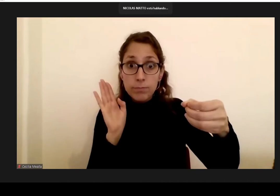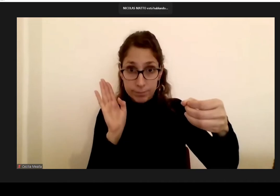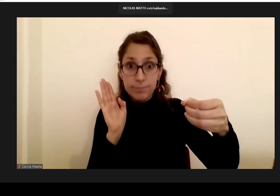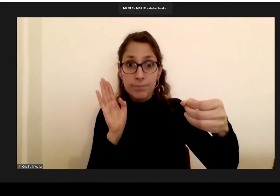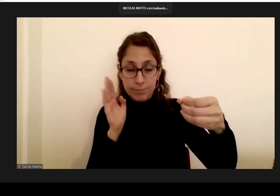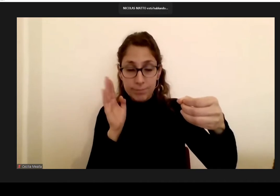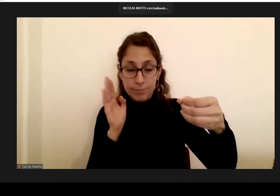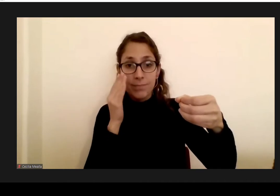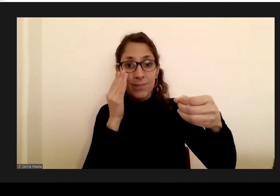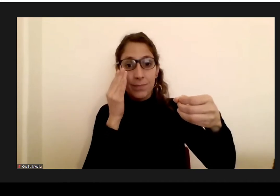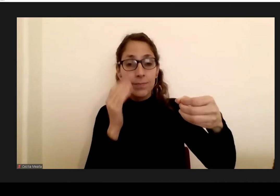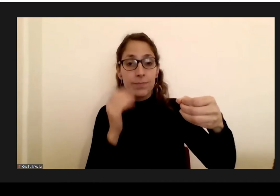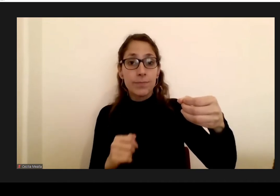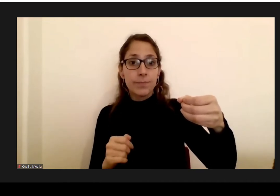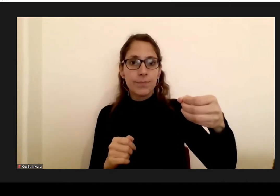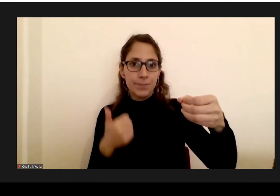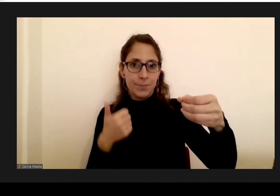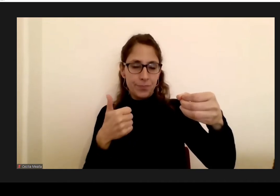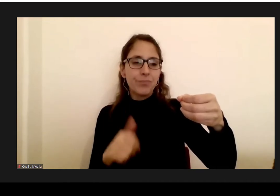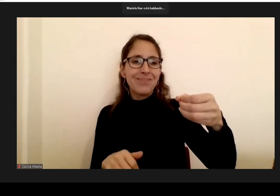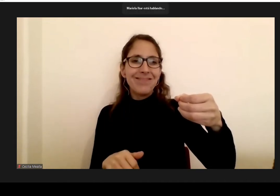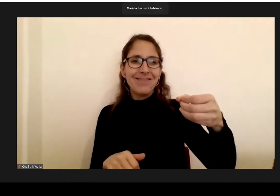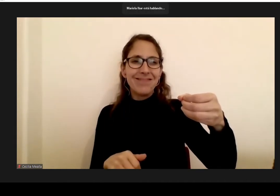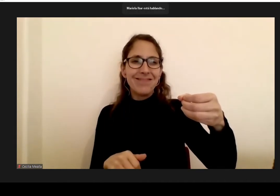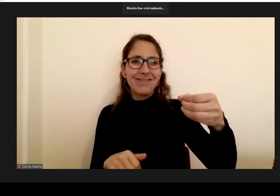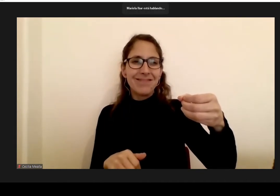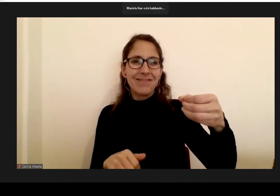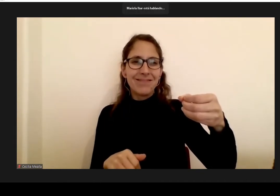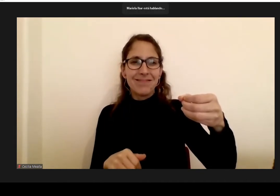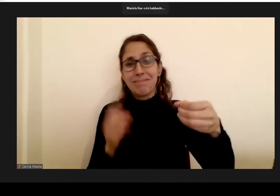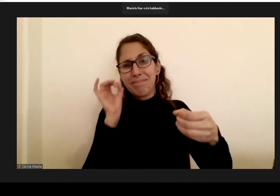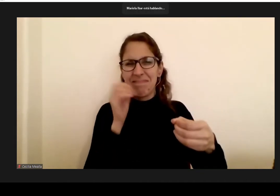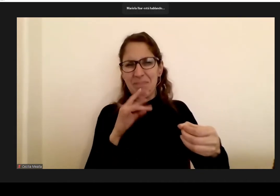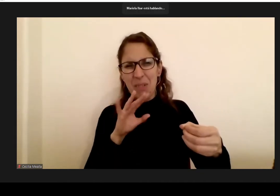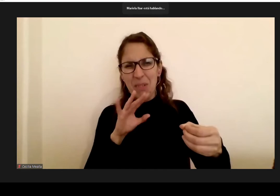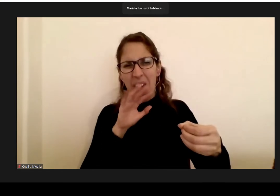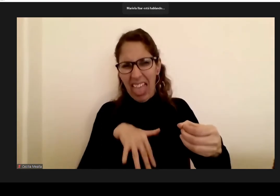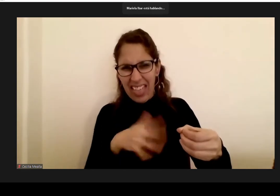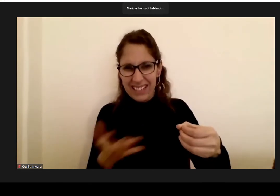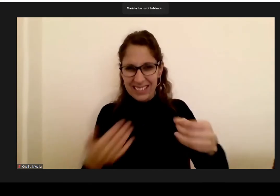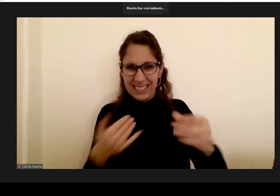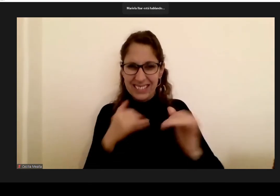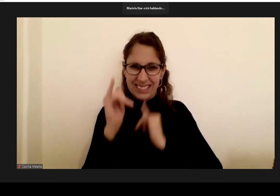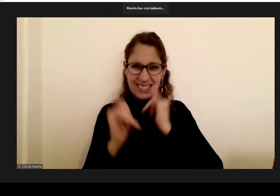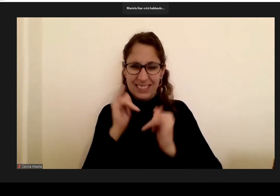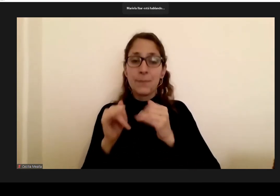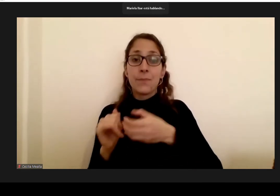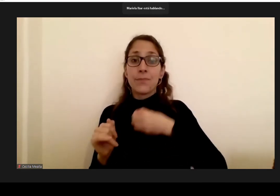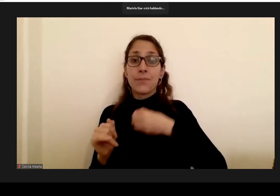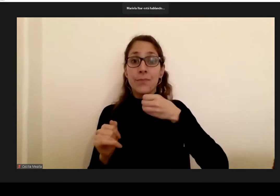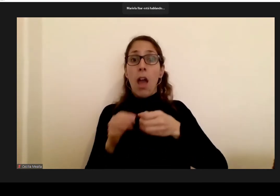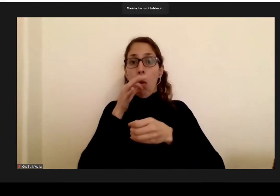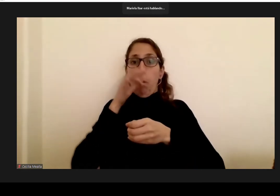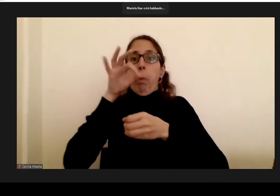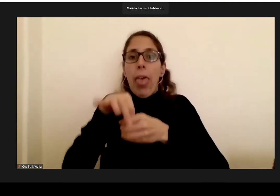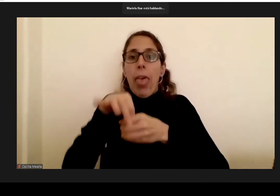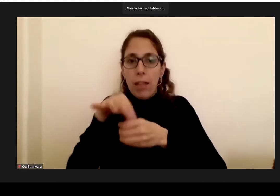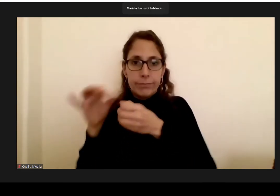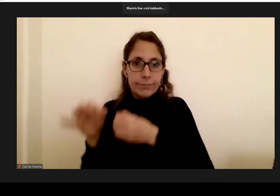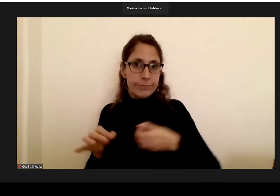Sí. Es medio asqueroso esto, pero bueno, eso lo llevan al laboratorio y entonces hacen